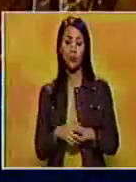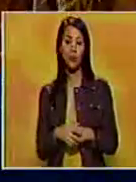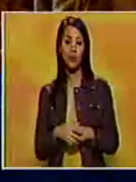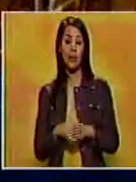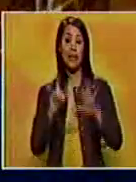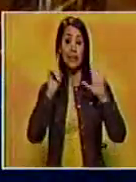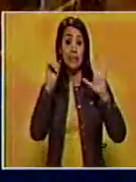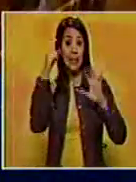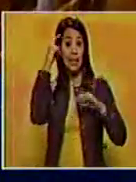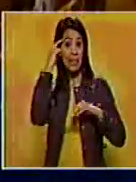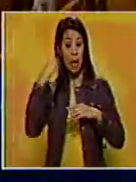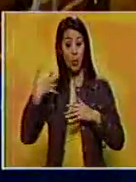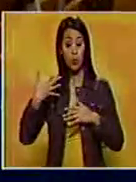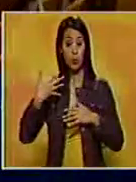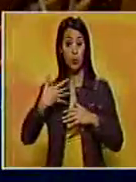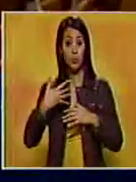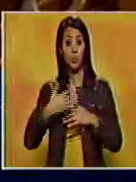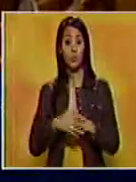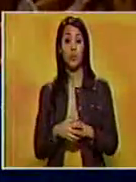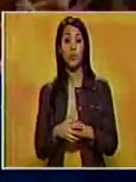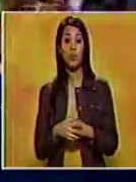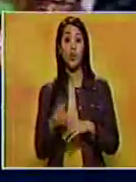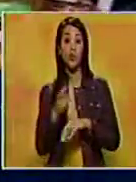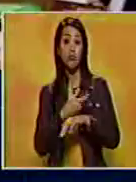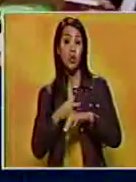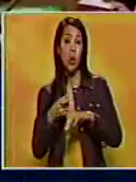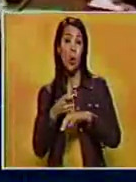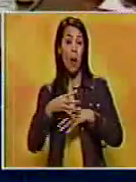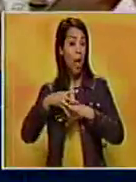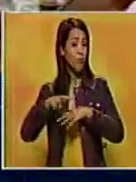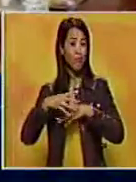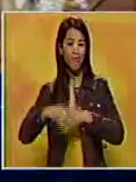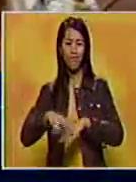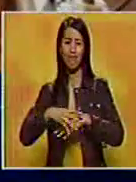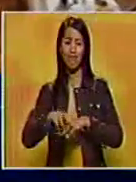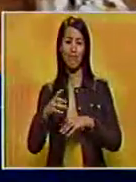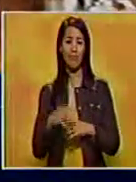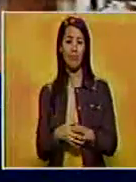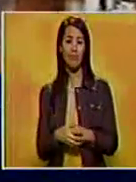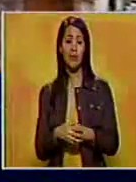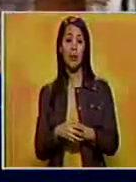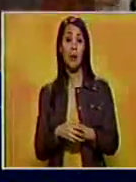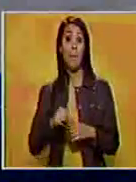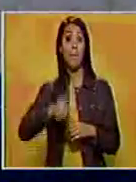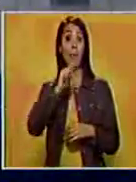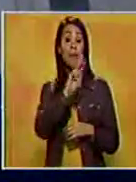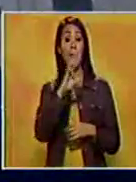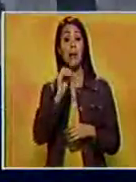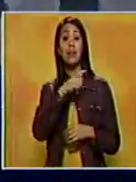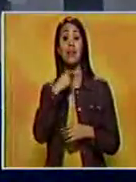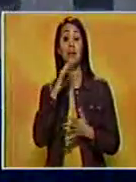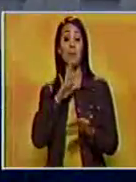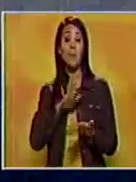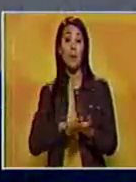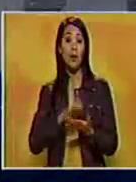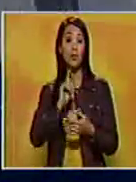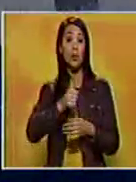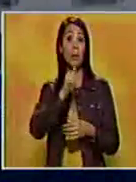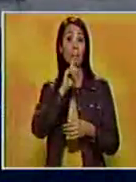seis días de manifestaciones antigubernamentales que hasta ahora han causado más de 20 muertos y más de 1.000 detenidos